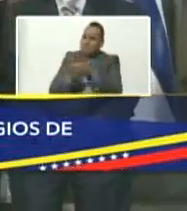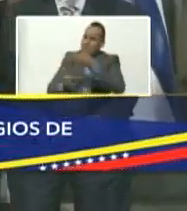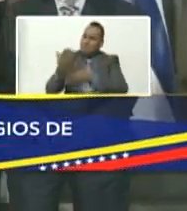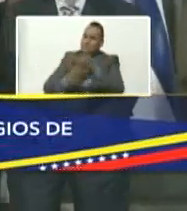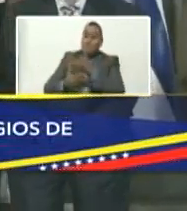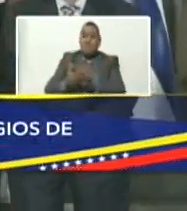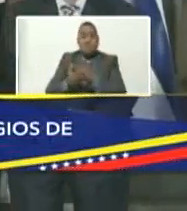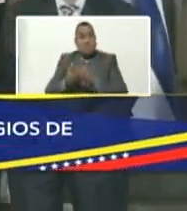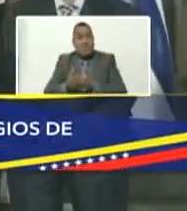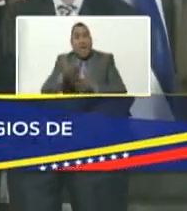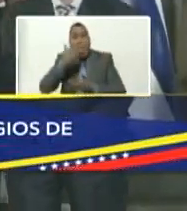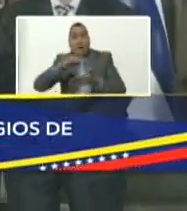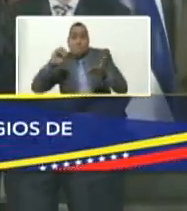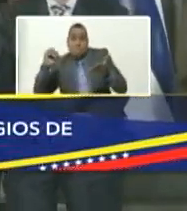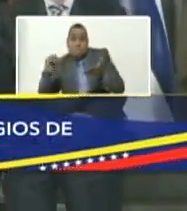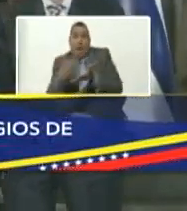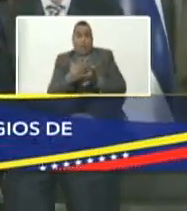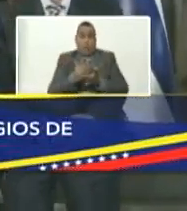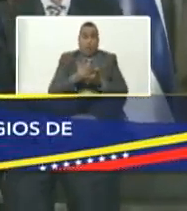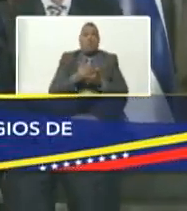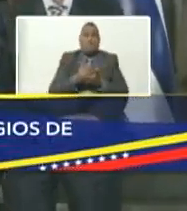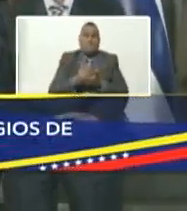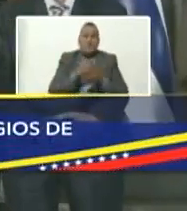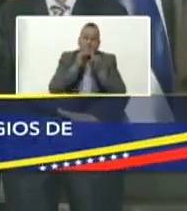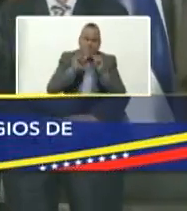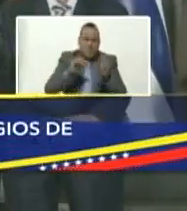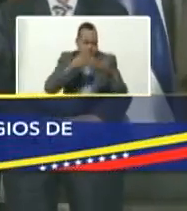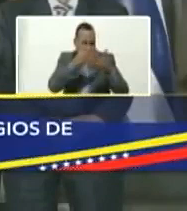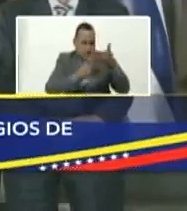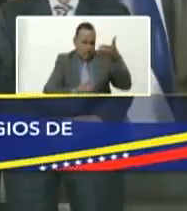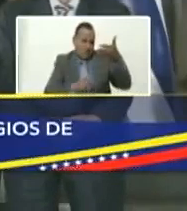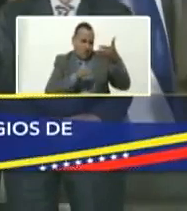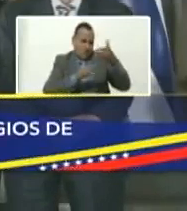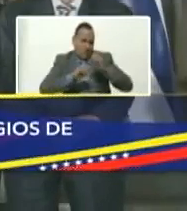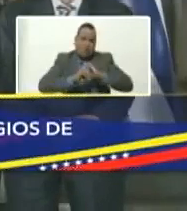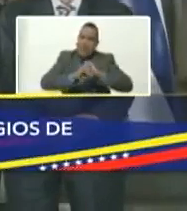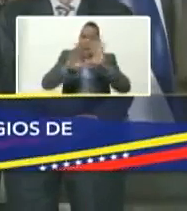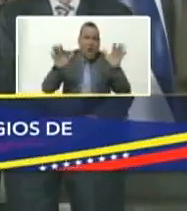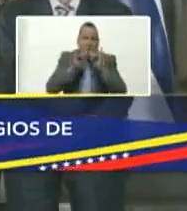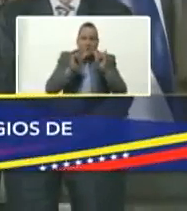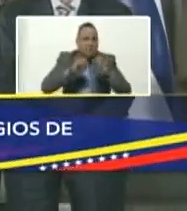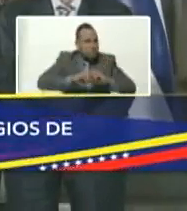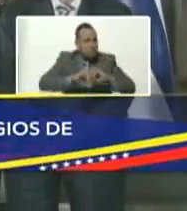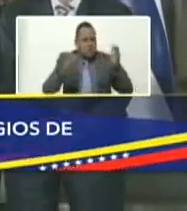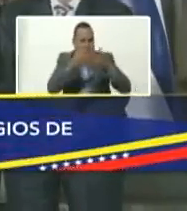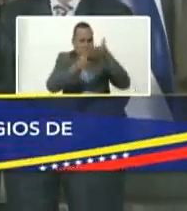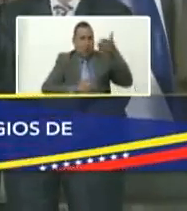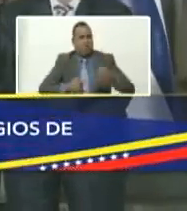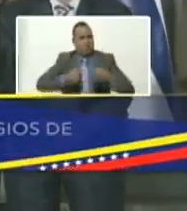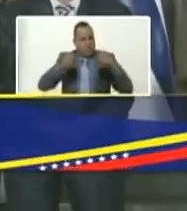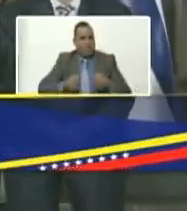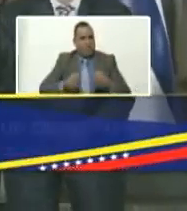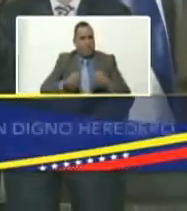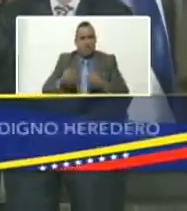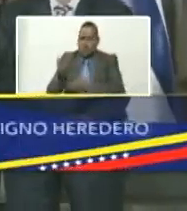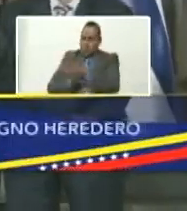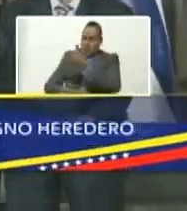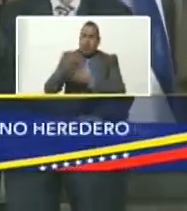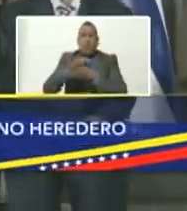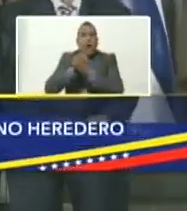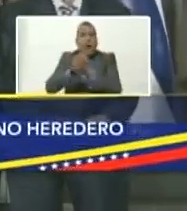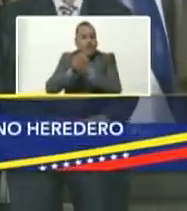una carta a Díaz-Canel, bueno, con mensajes muy claros y firmes. Y estamos construyendo una amistad